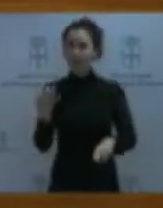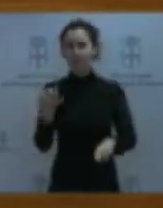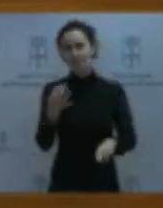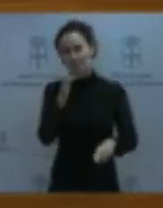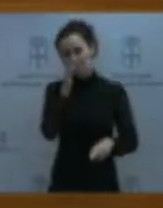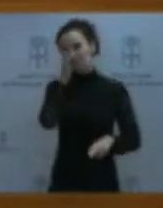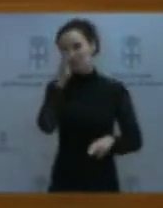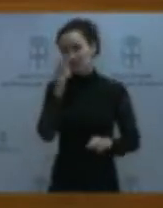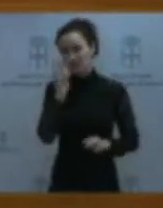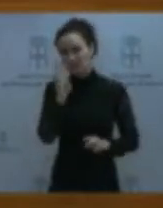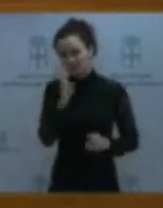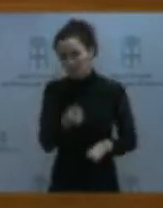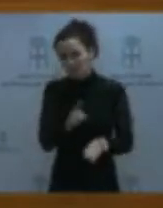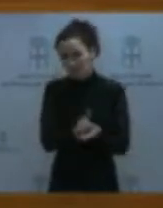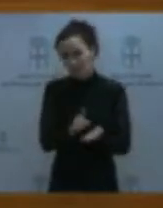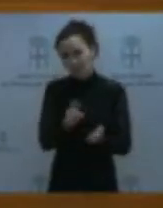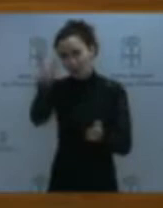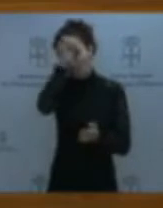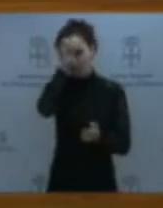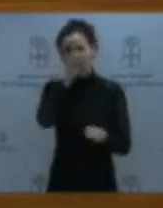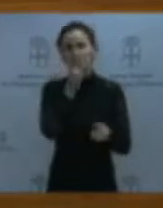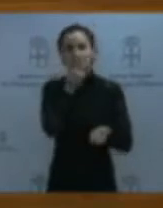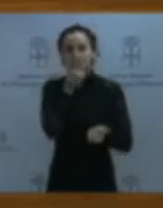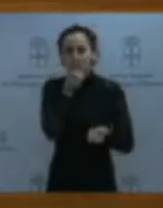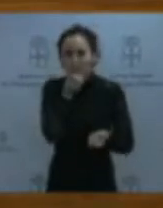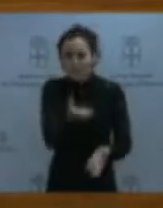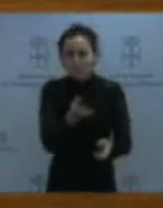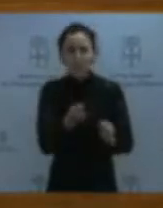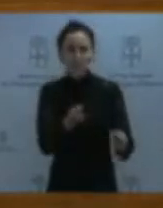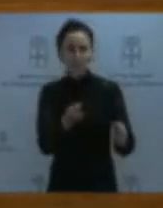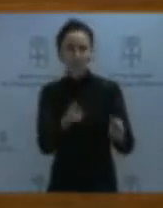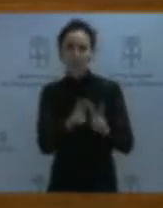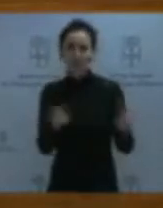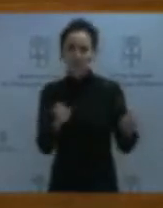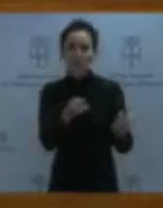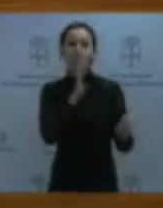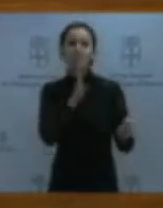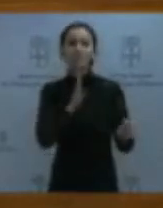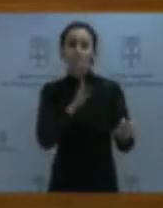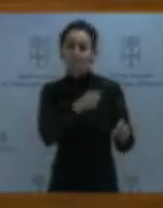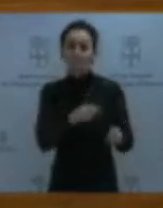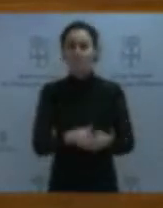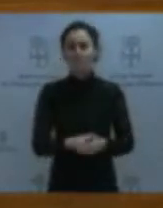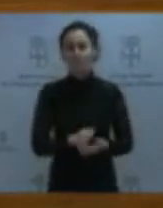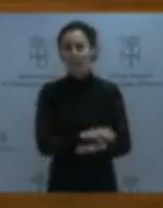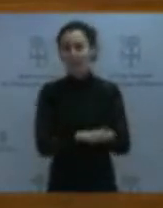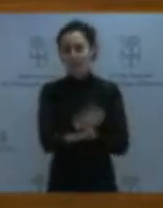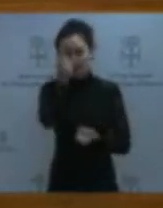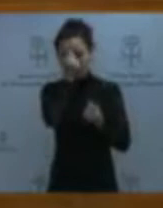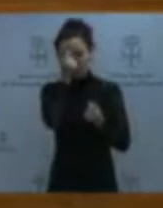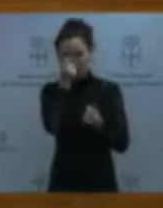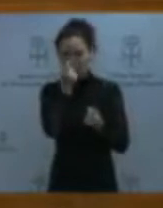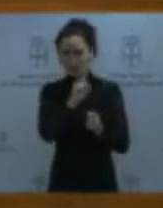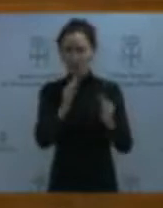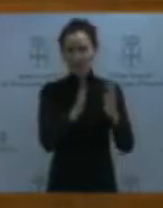sus posiciones respecto a estos asuntos. Usted luego ha hablado de asuntos concretos, de la